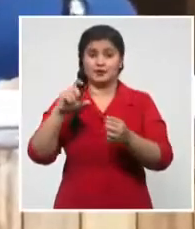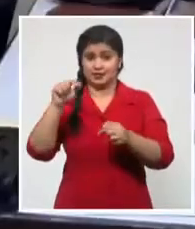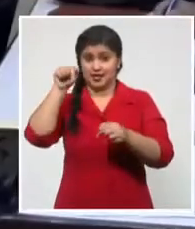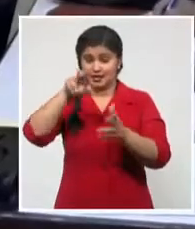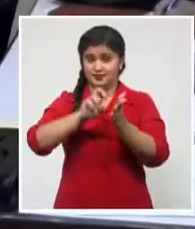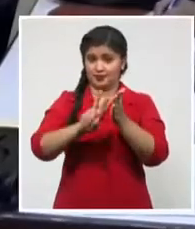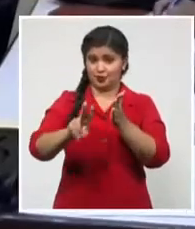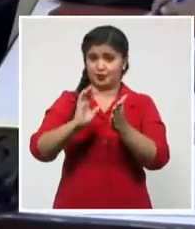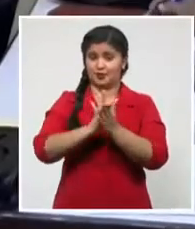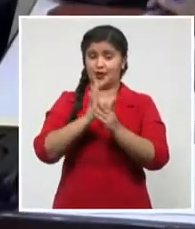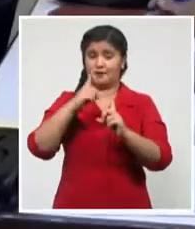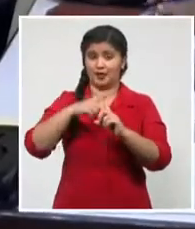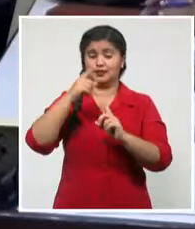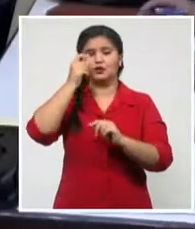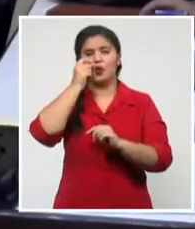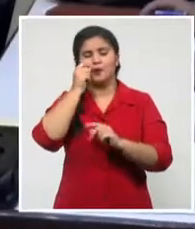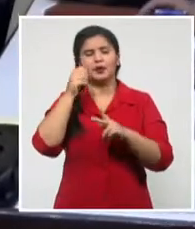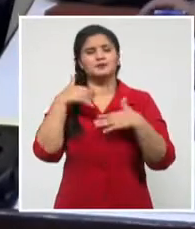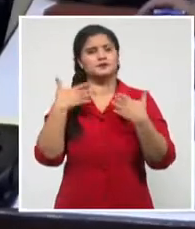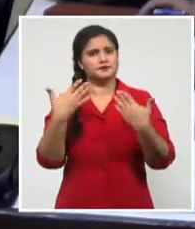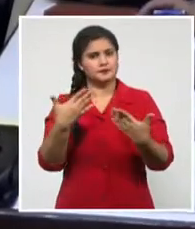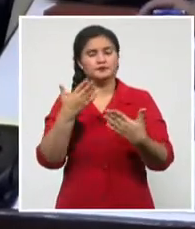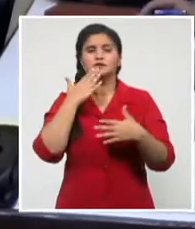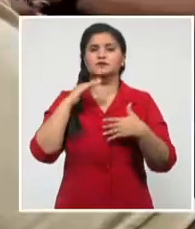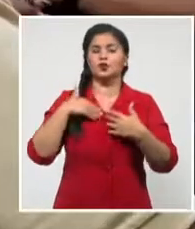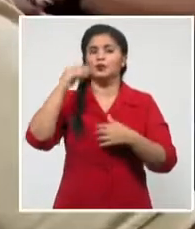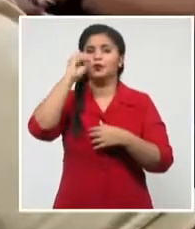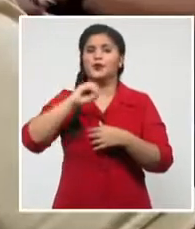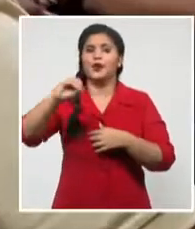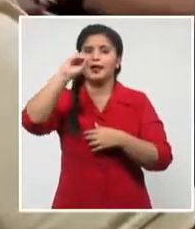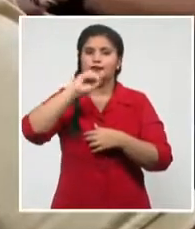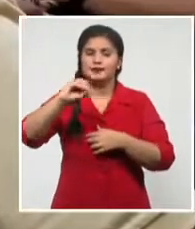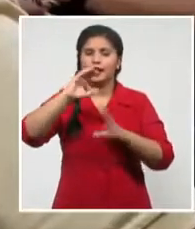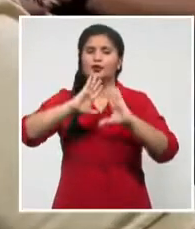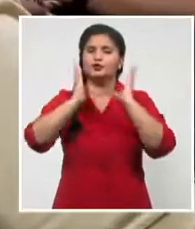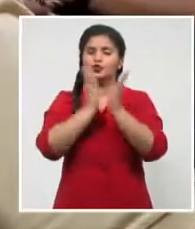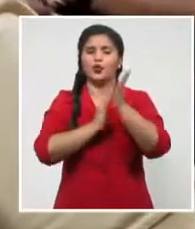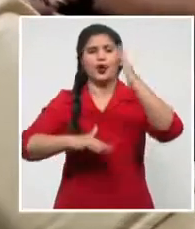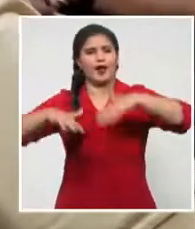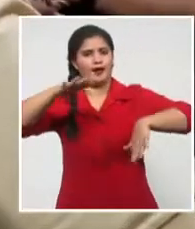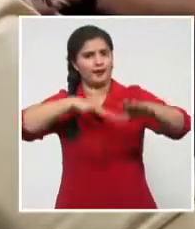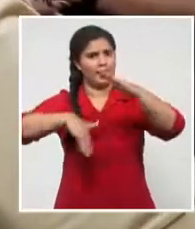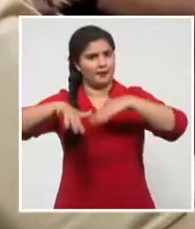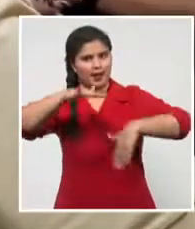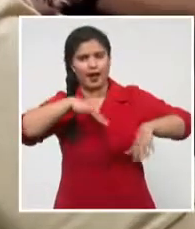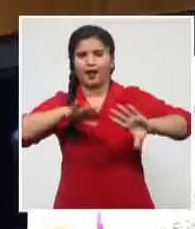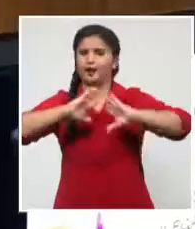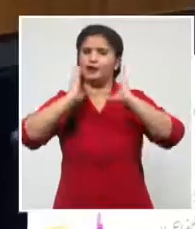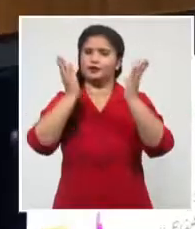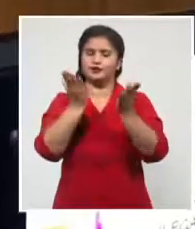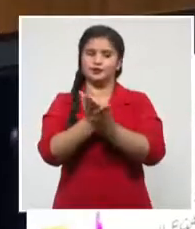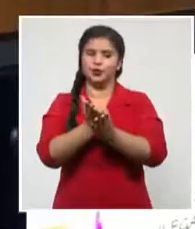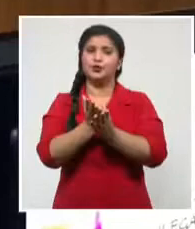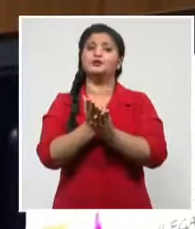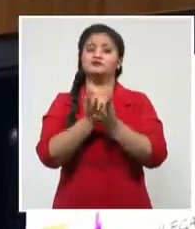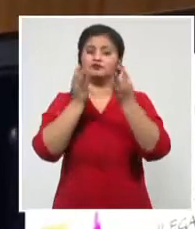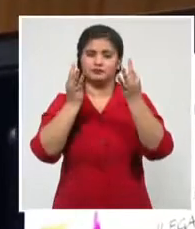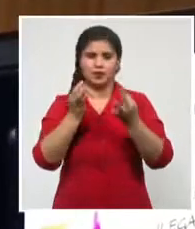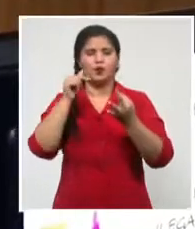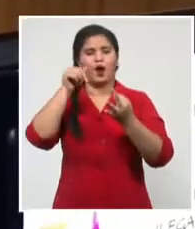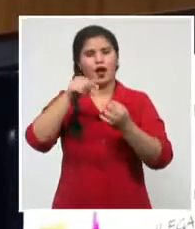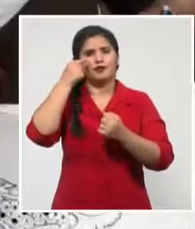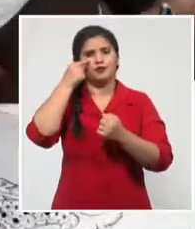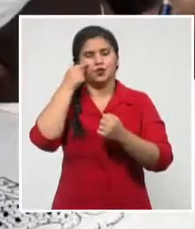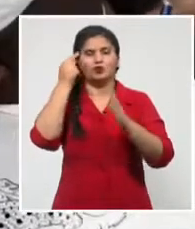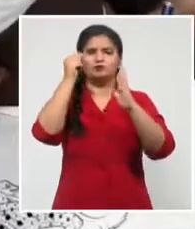Izquierdo Alonso, chequearon el ordenamiento de las playas, los delitos contra el ganado mayor y la lucha contra los coleros y revendedores.